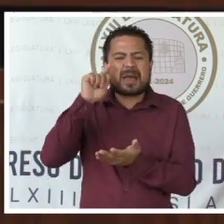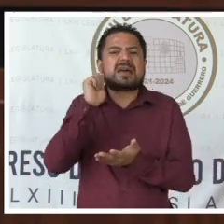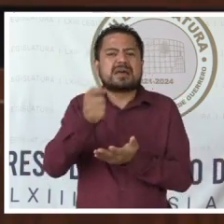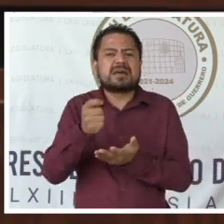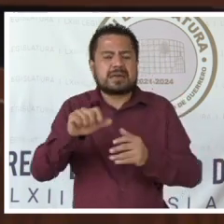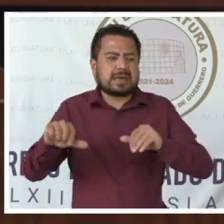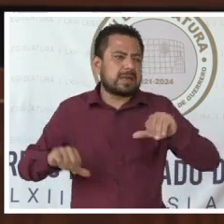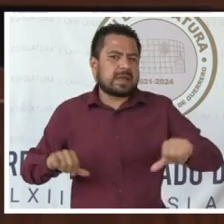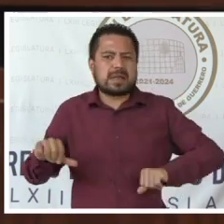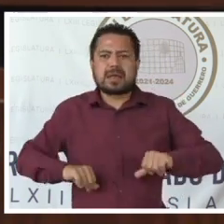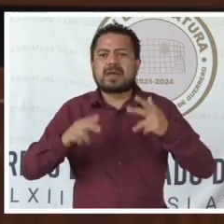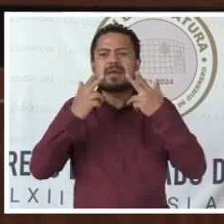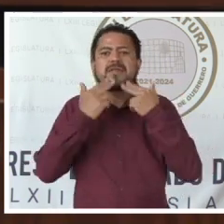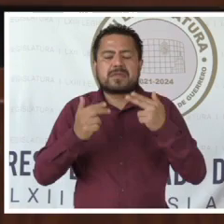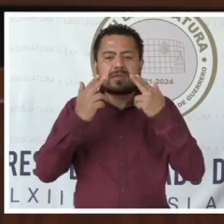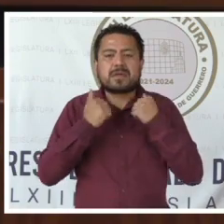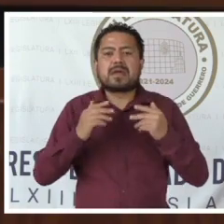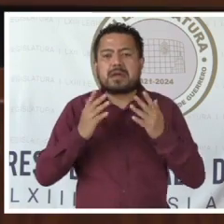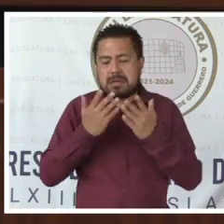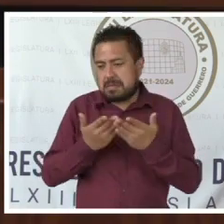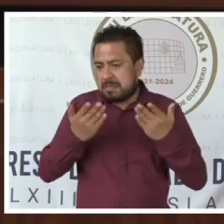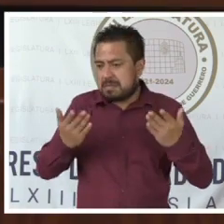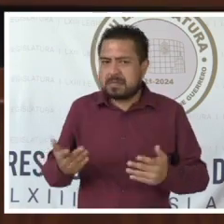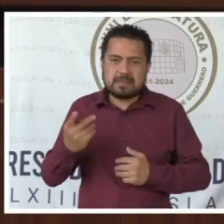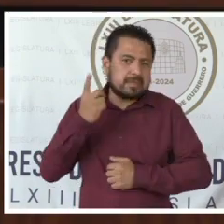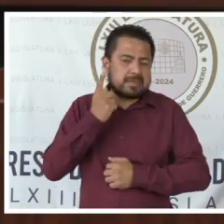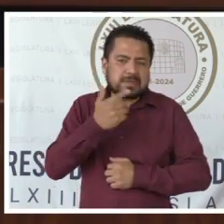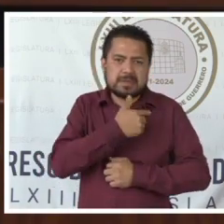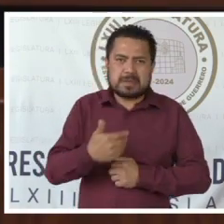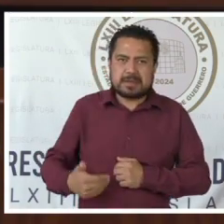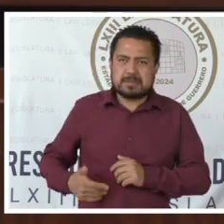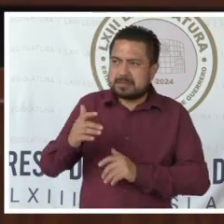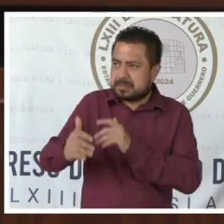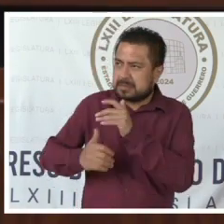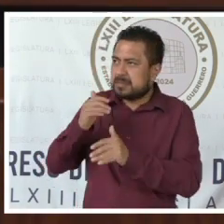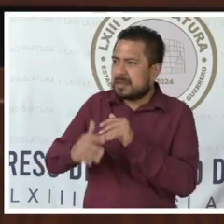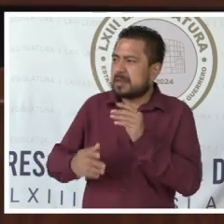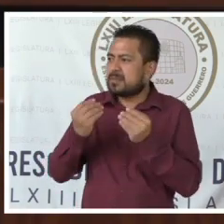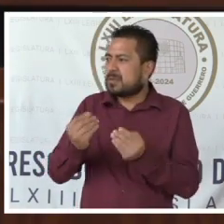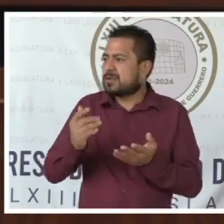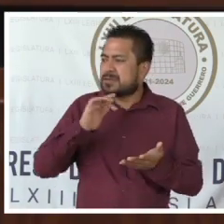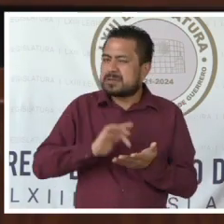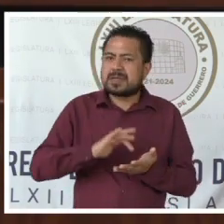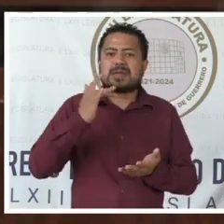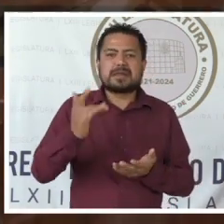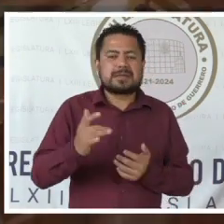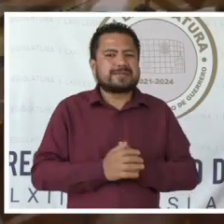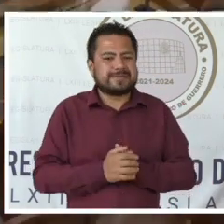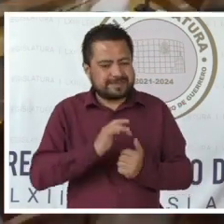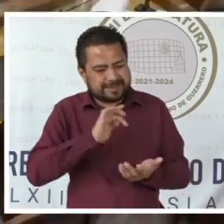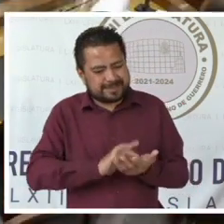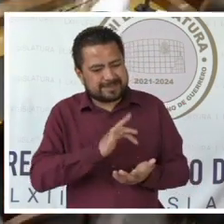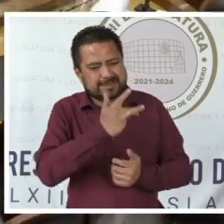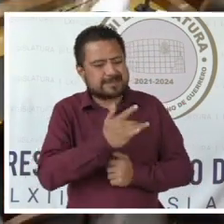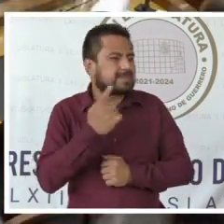el ejercicio fiscal. Es cuanto, diputada presidenta. Muchas gracias. Gracias, diputado Osiel.